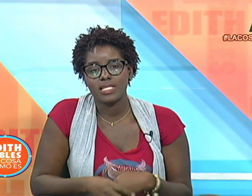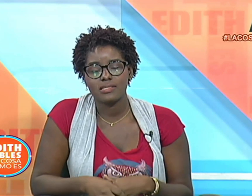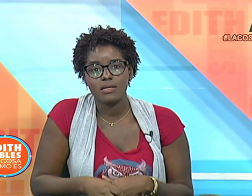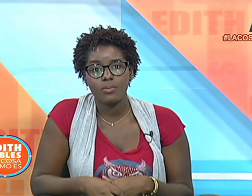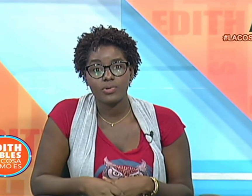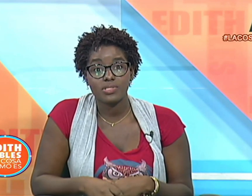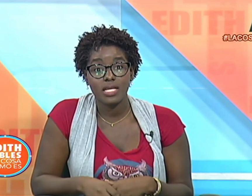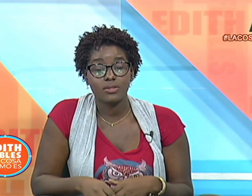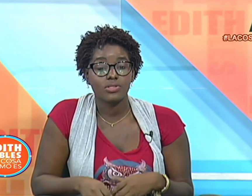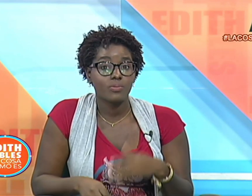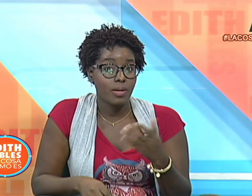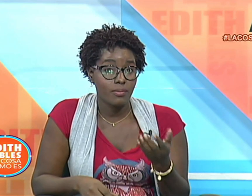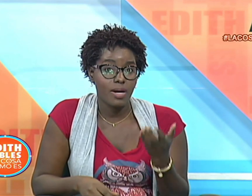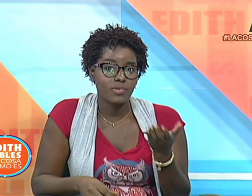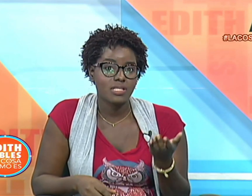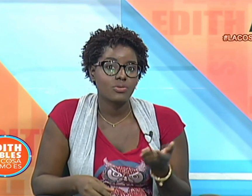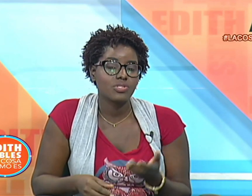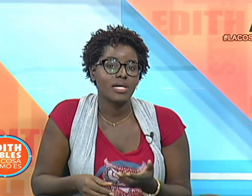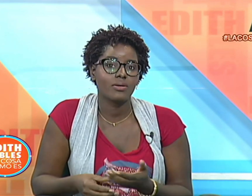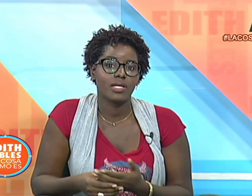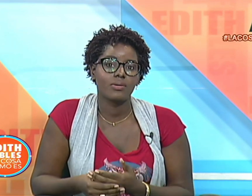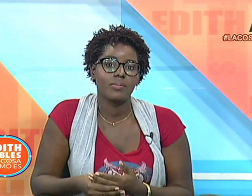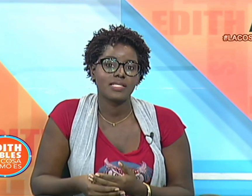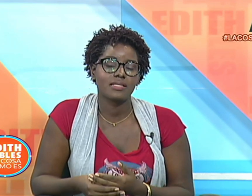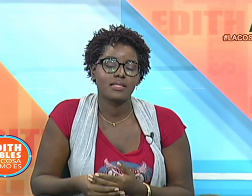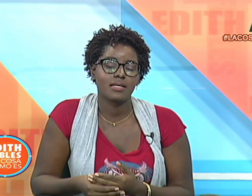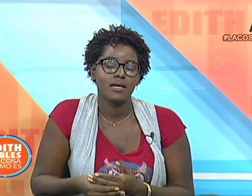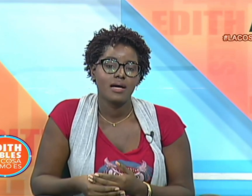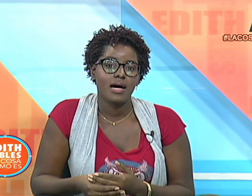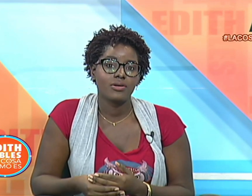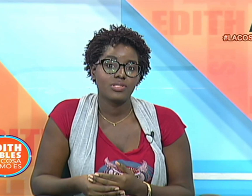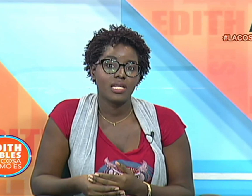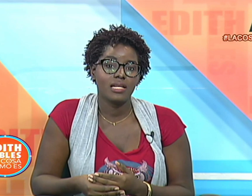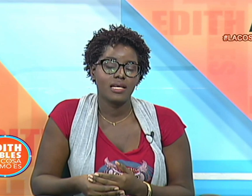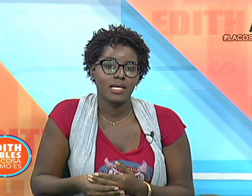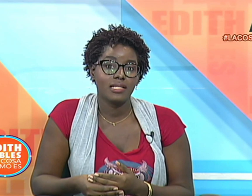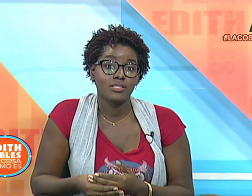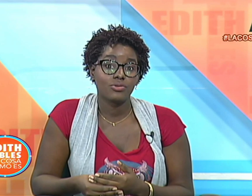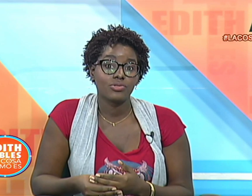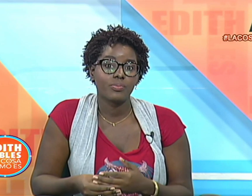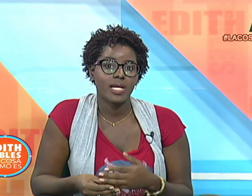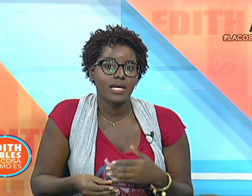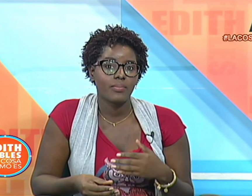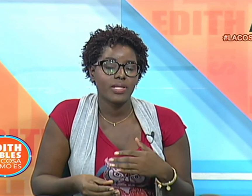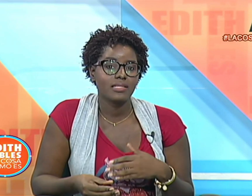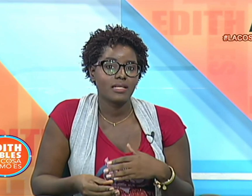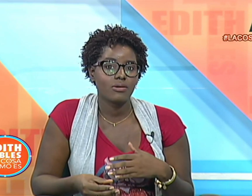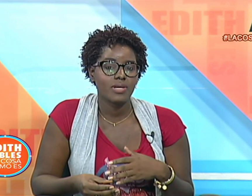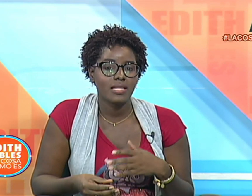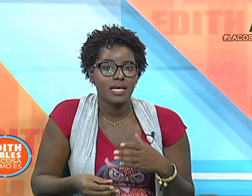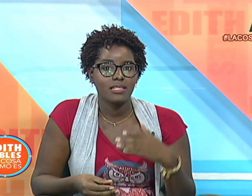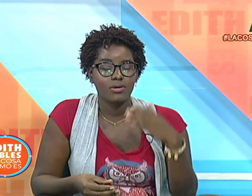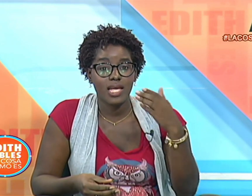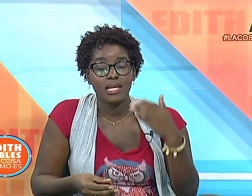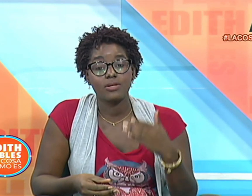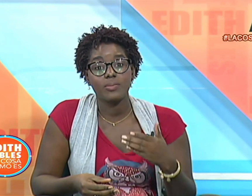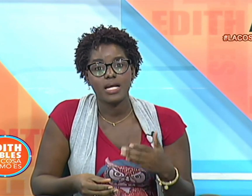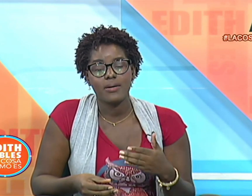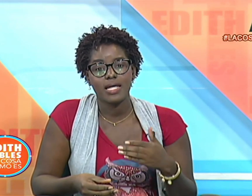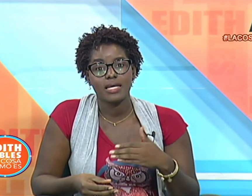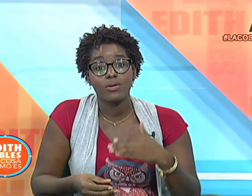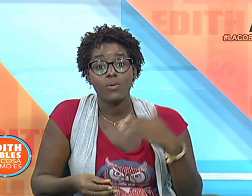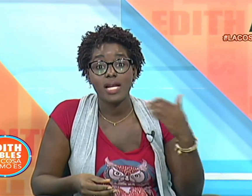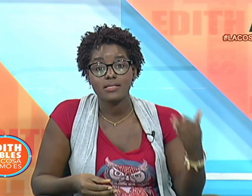255 por ciento vamos a escuchar lo que dijo el presidente anoche en el discurso para que puedan tener una idea de lo que él